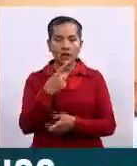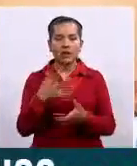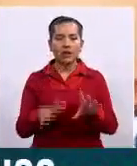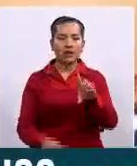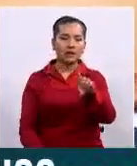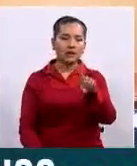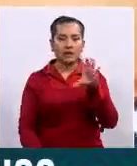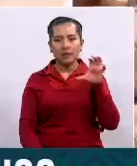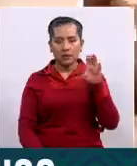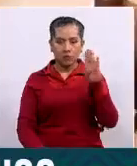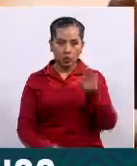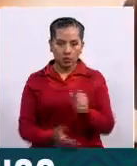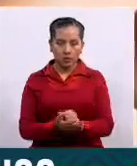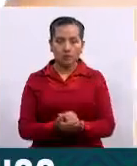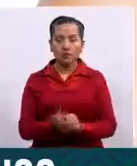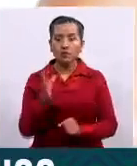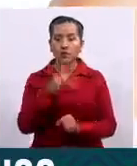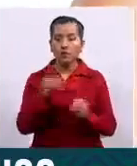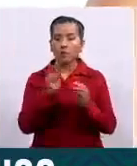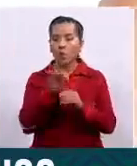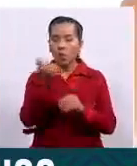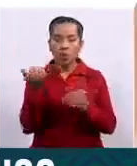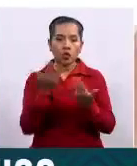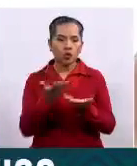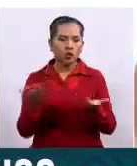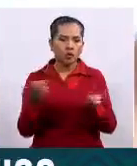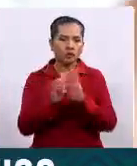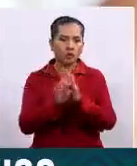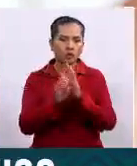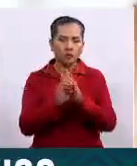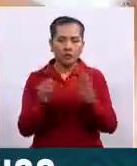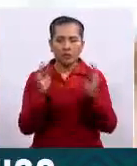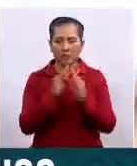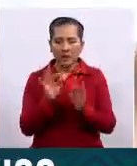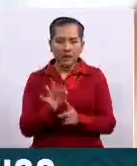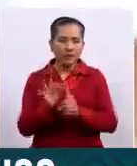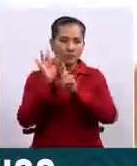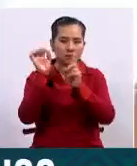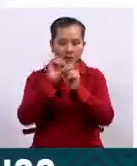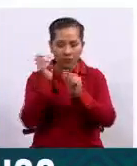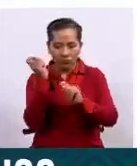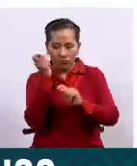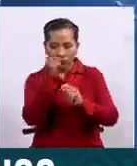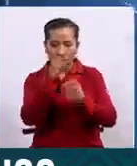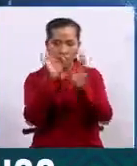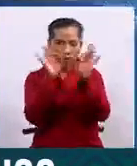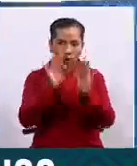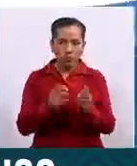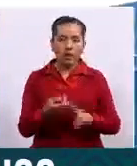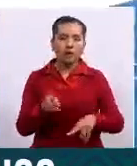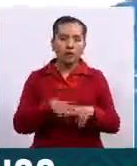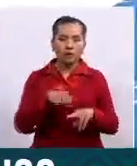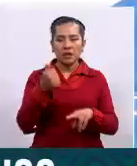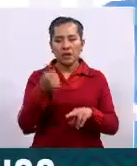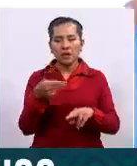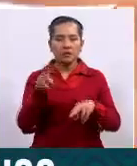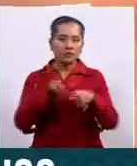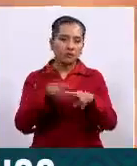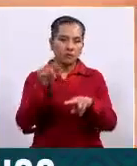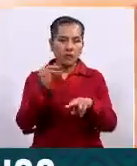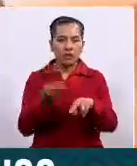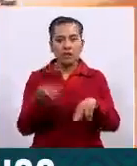100 bolivianos, y productos que son, digamos, más especiales, con muchas más cosas, van subiendo 20 bolivianos,